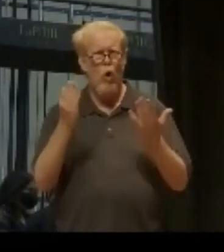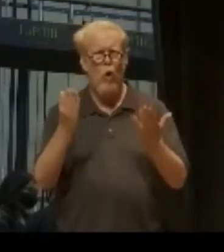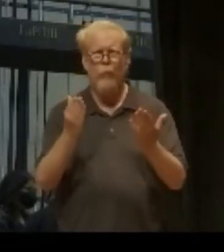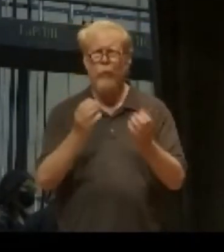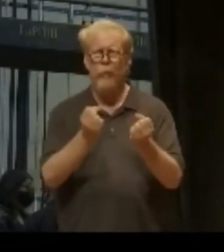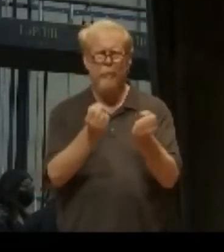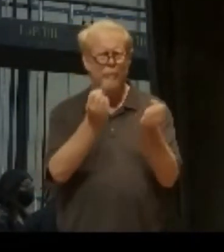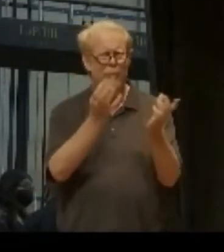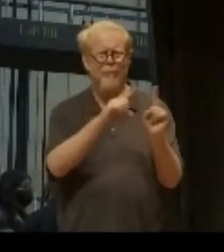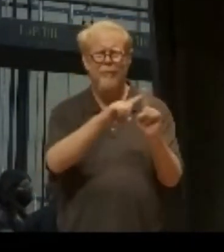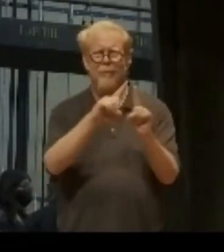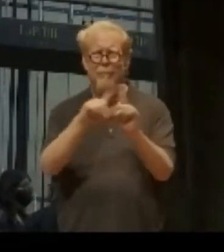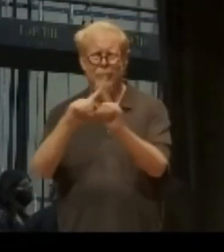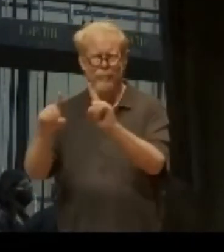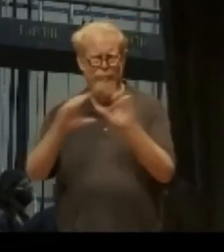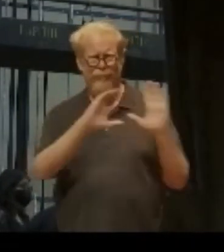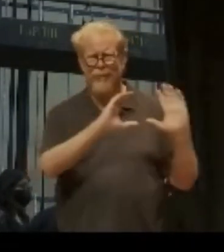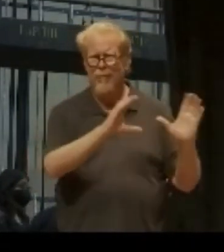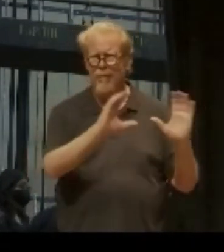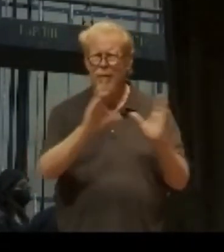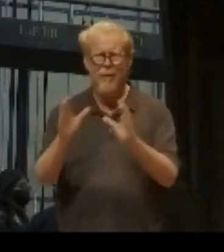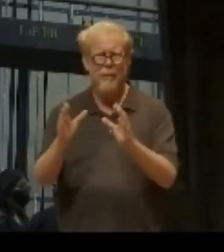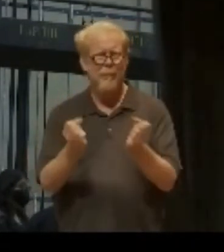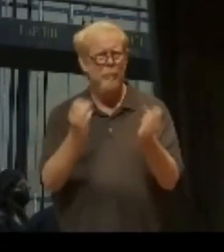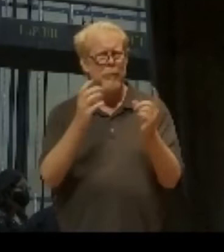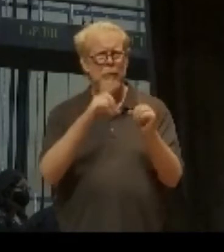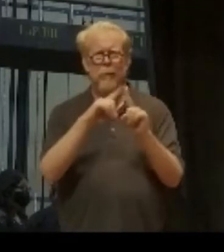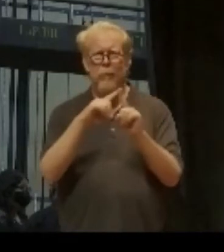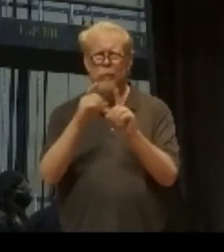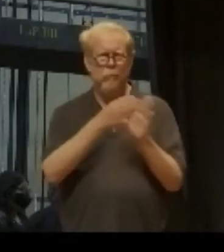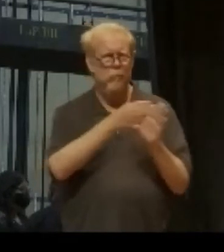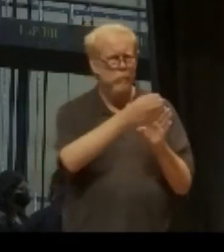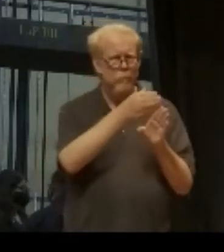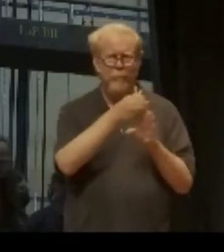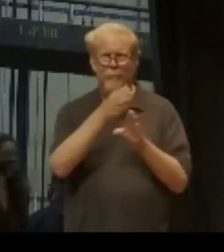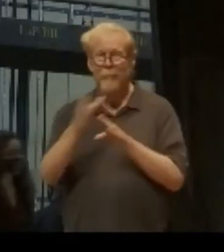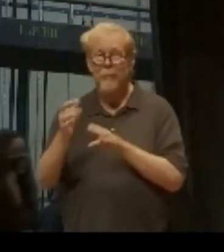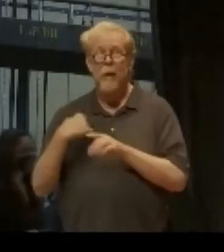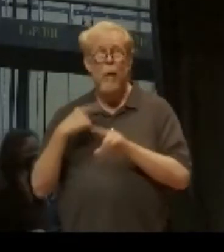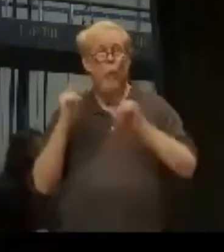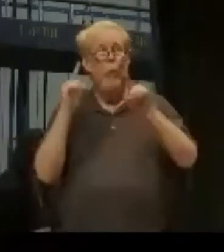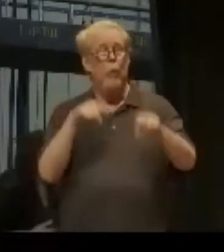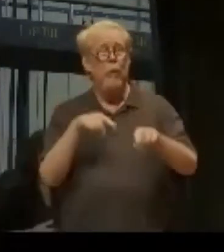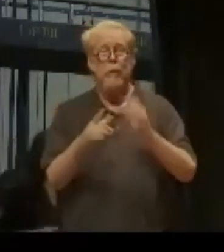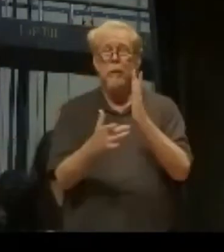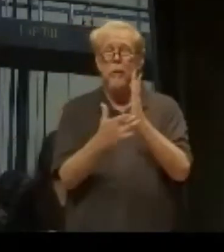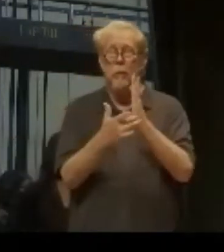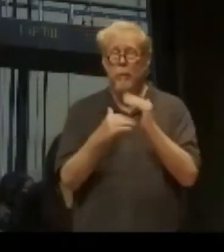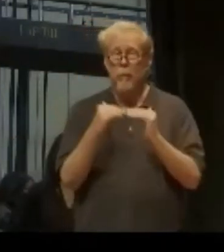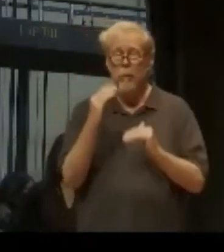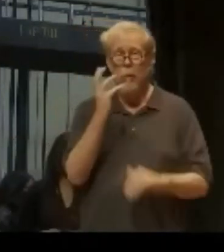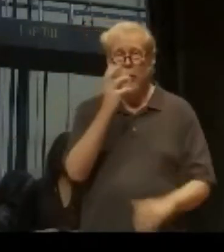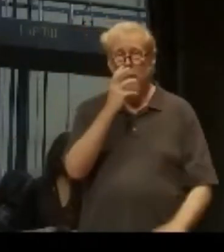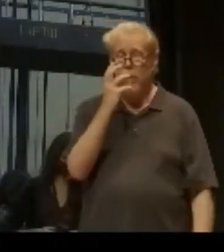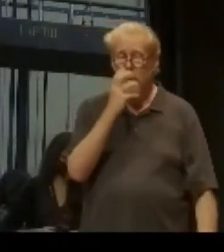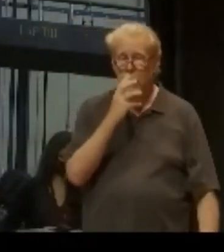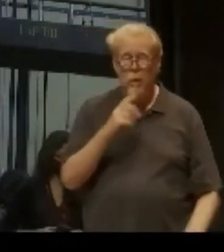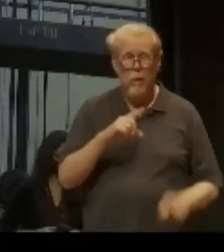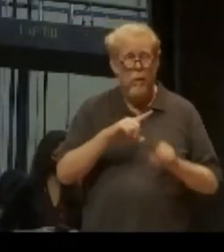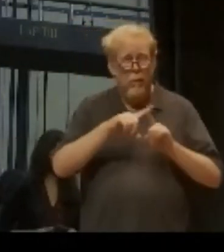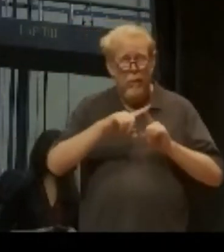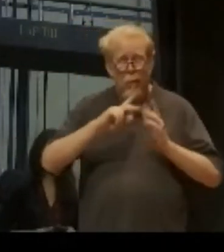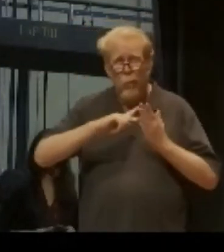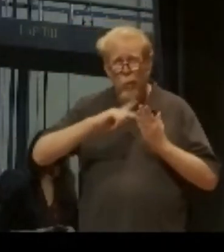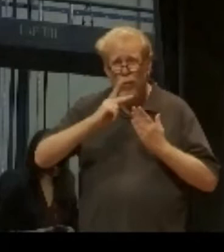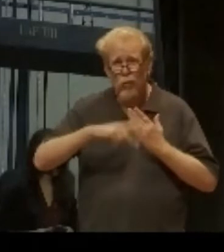Estaba yo en el edificio de carreras técnicas porque quería ver el edificio nuevo, así que caminé por el área de tecnología de carreras y,